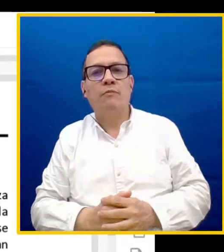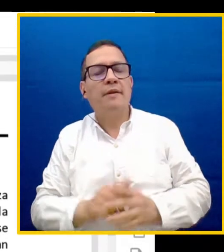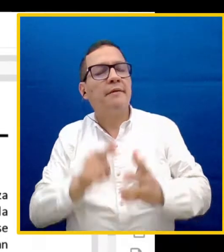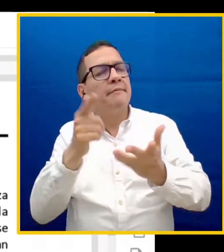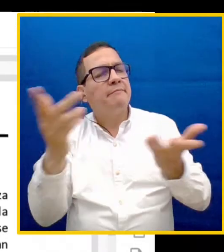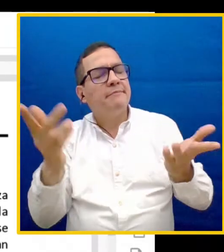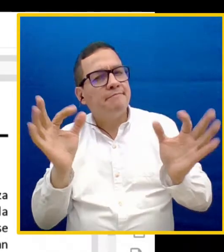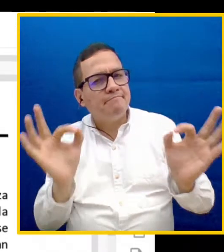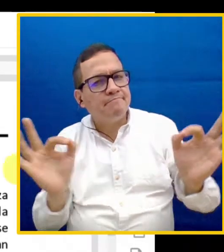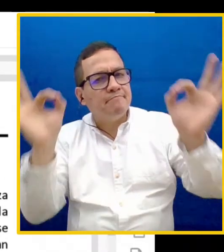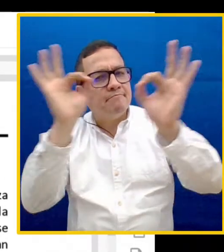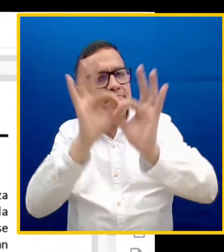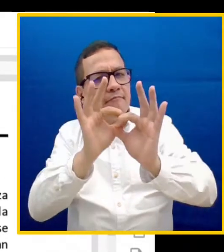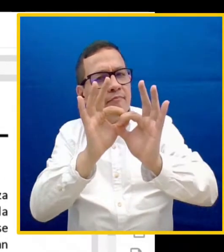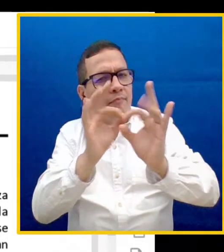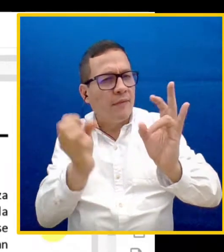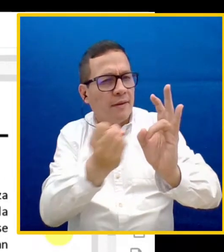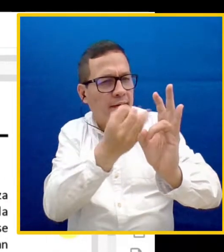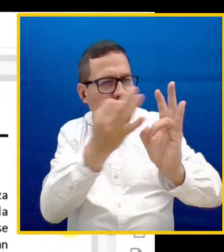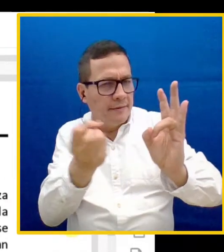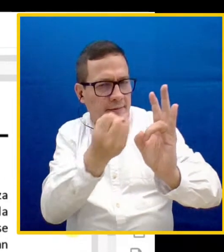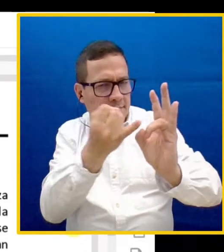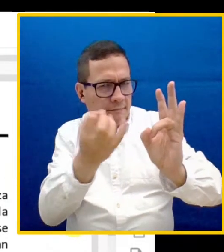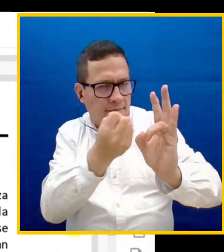El enfoque cuantitativo.